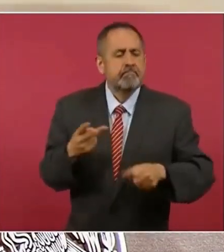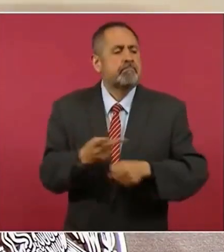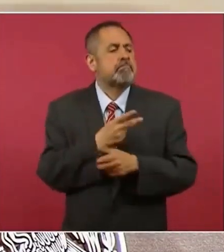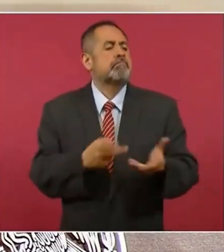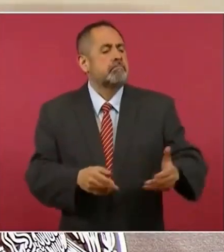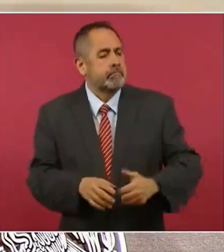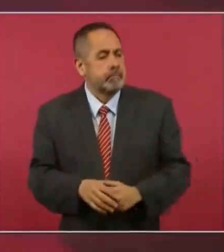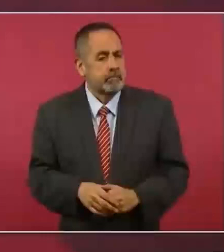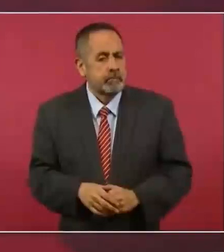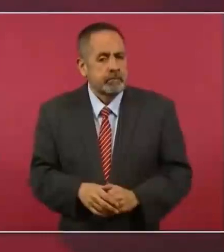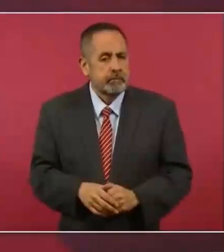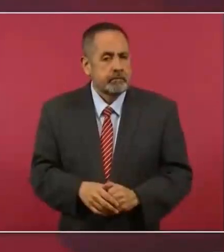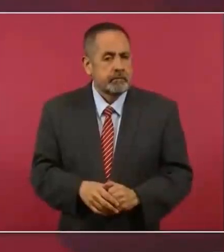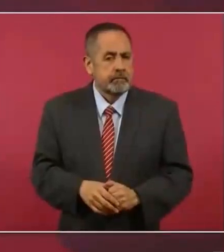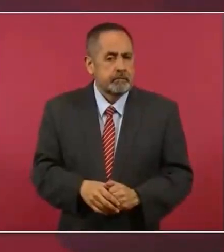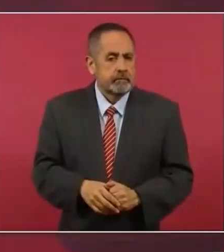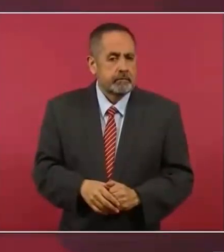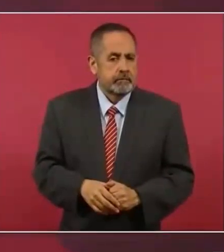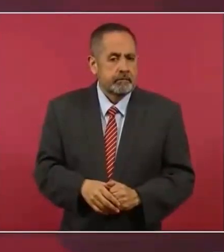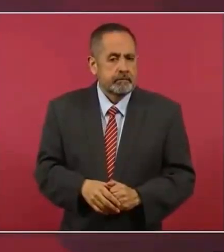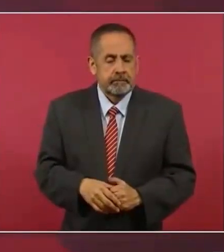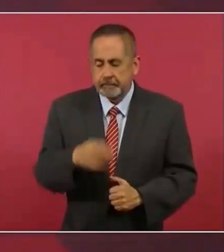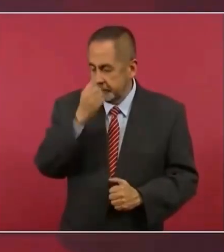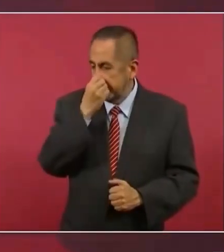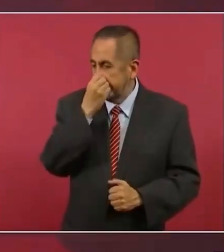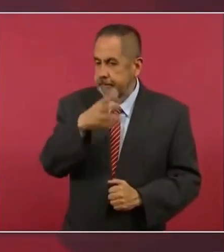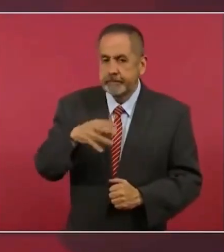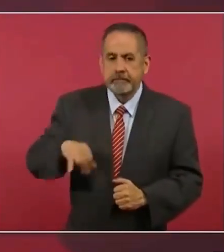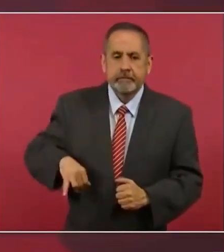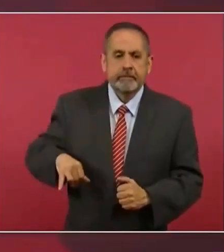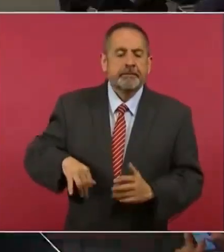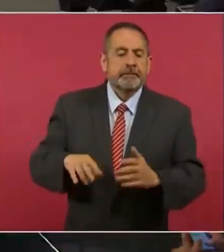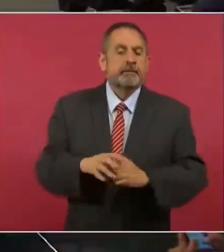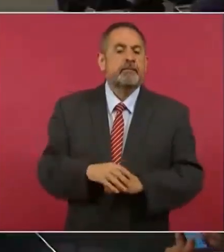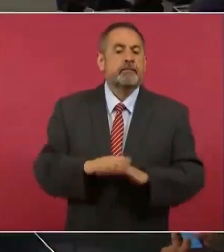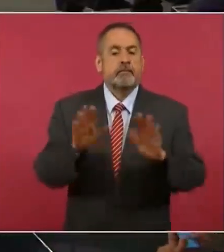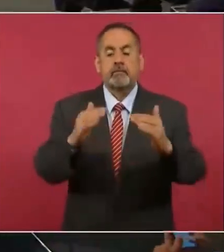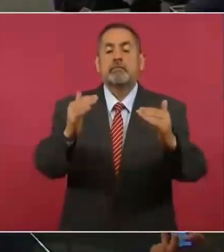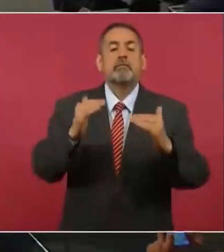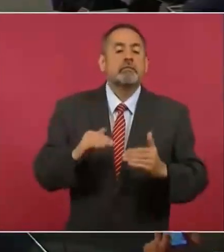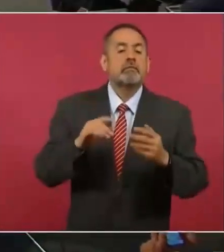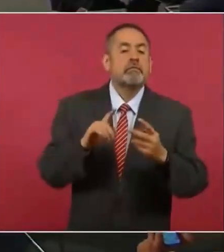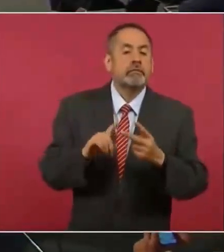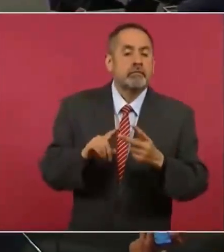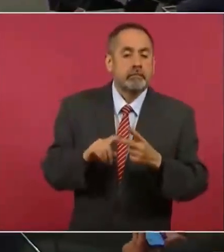Entonces, muy interesante. Vamos con...